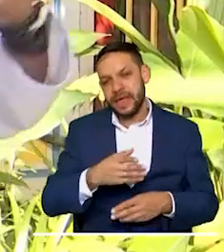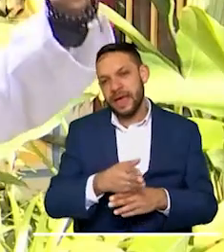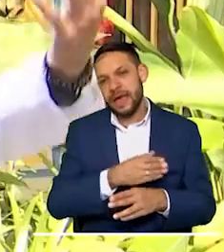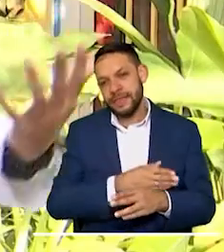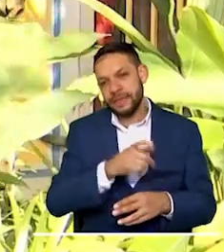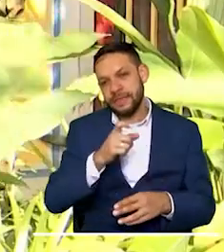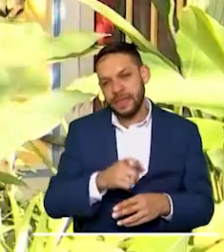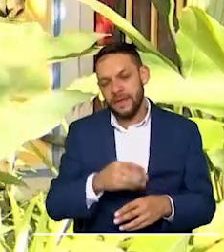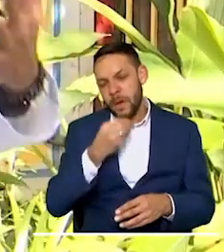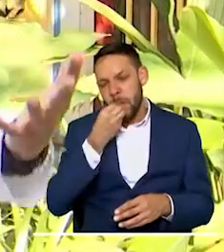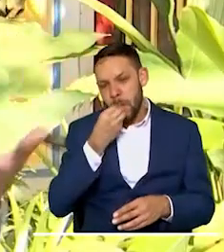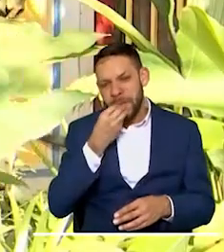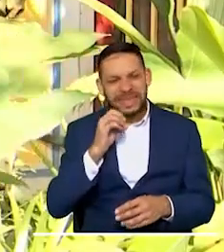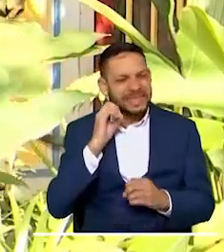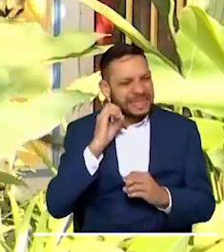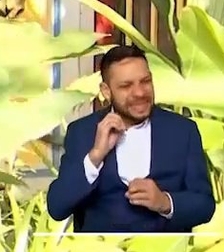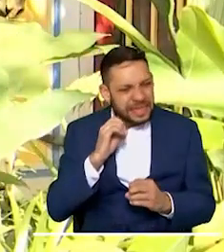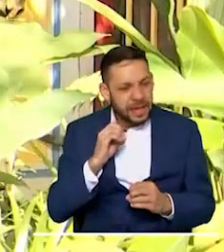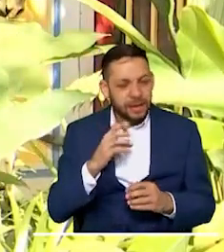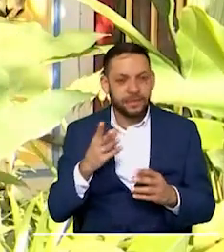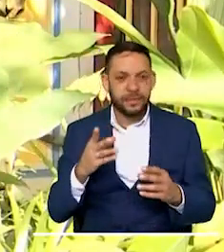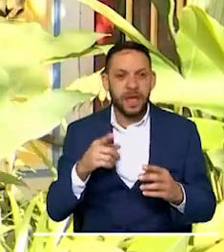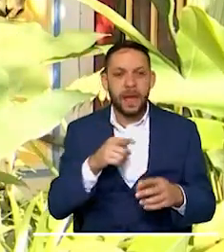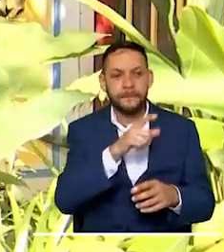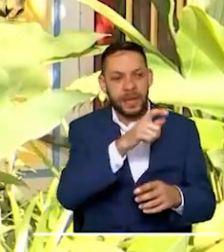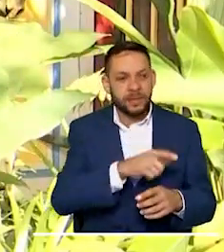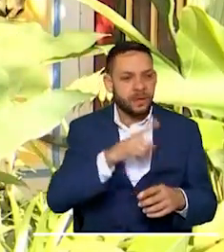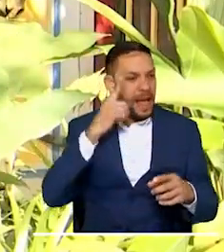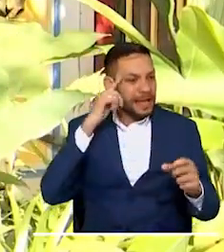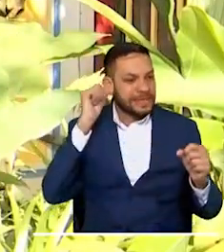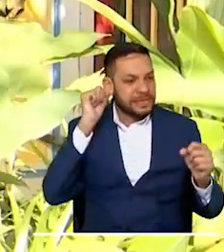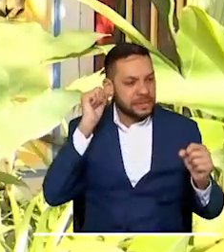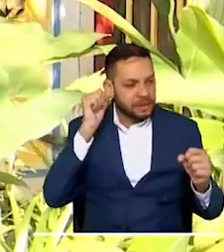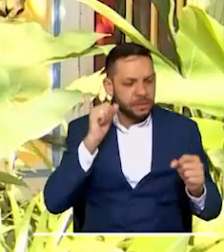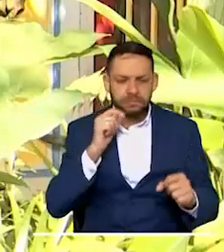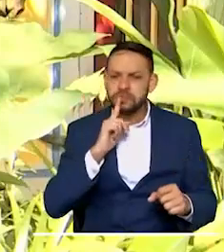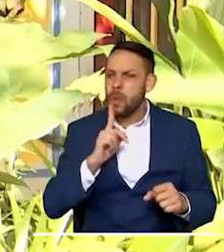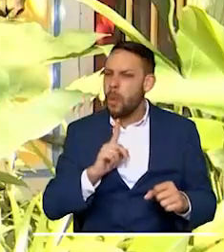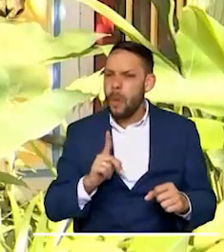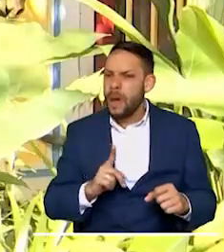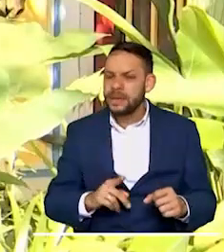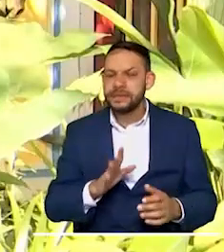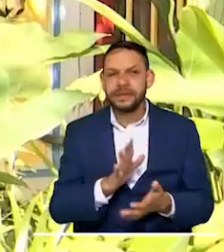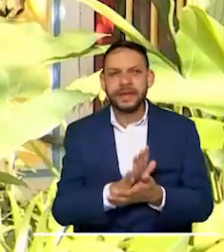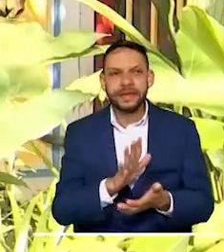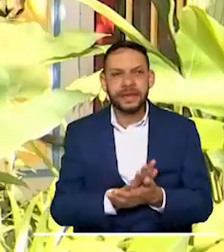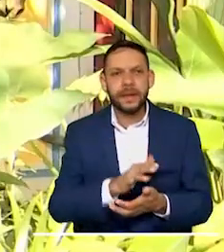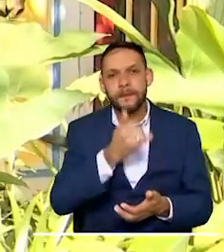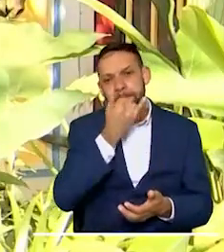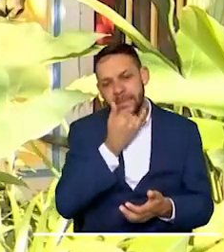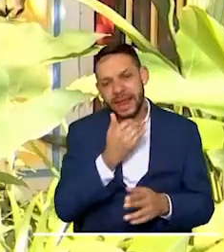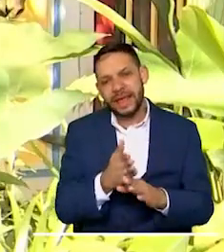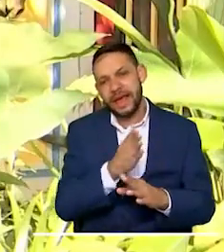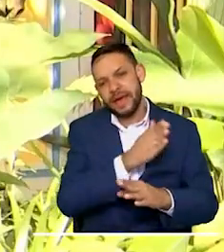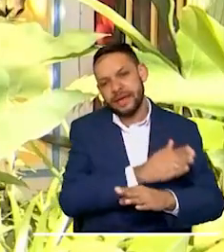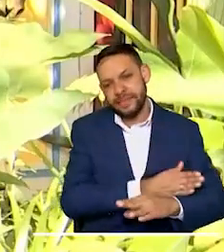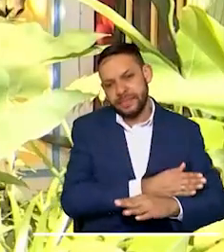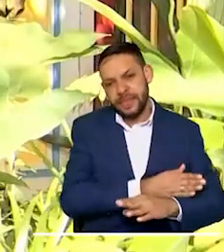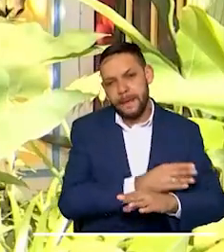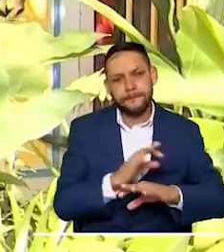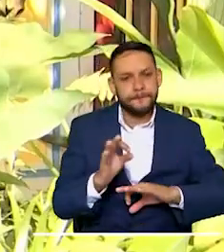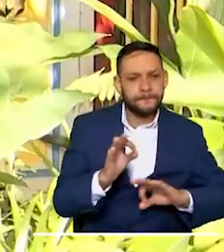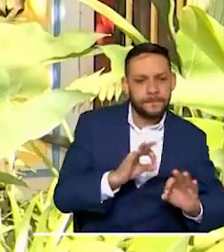él estaba en medio ya de una crisis casi que de depresión, cuando realmente lo que había pasado era algo diferente,